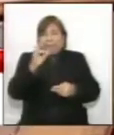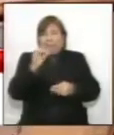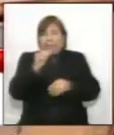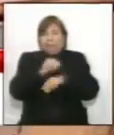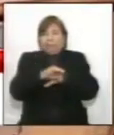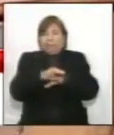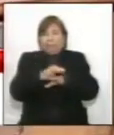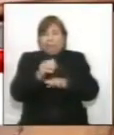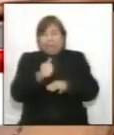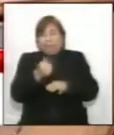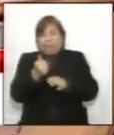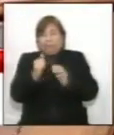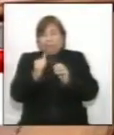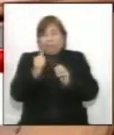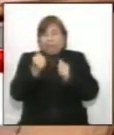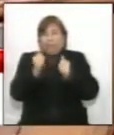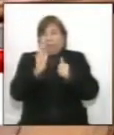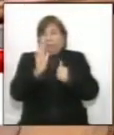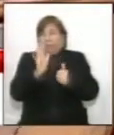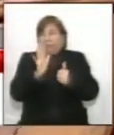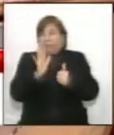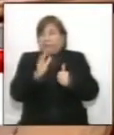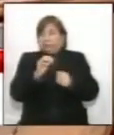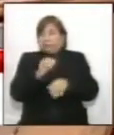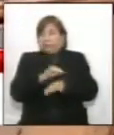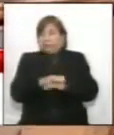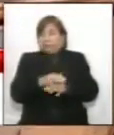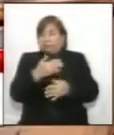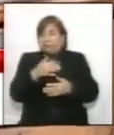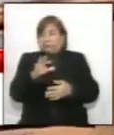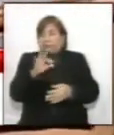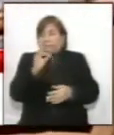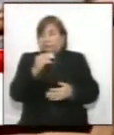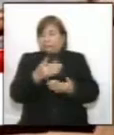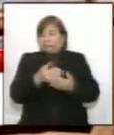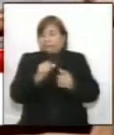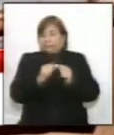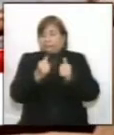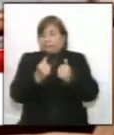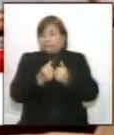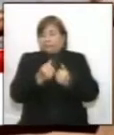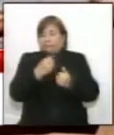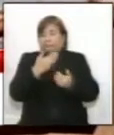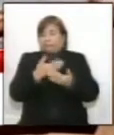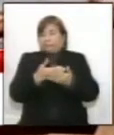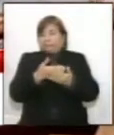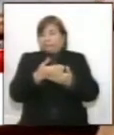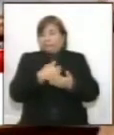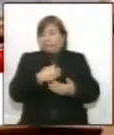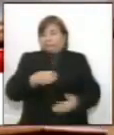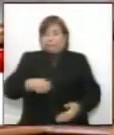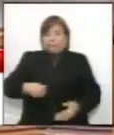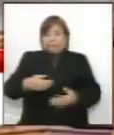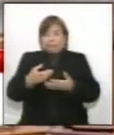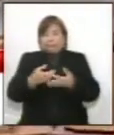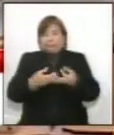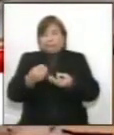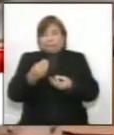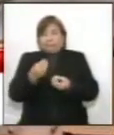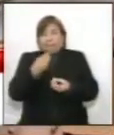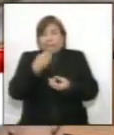otra reunión el 16 de julio y para eso ya se conocían las intenciones de interpelar a los ministros de Educación y Economía. ¿Por qué no